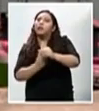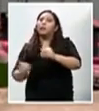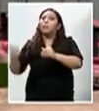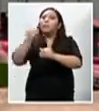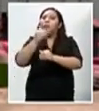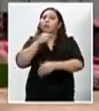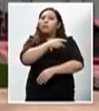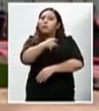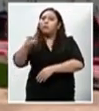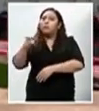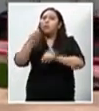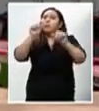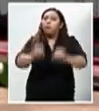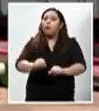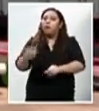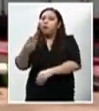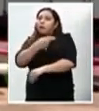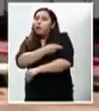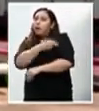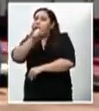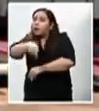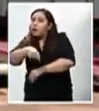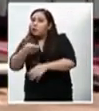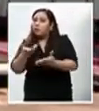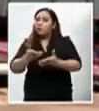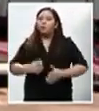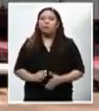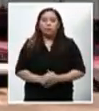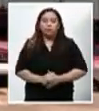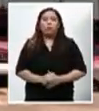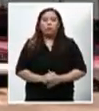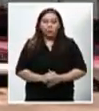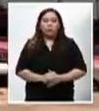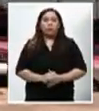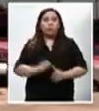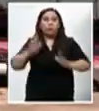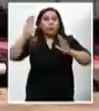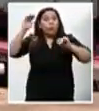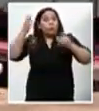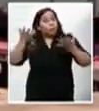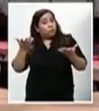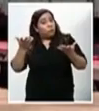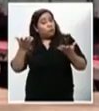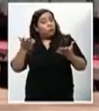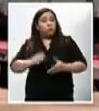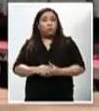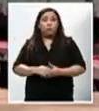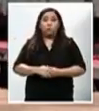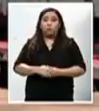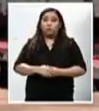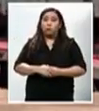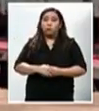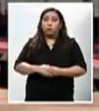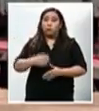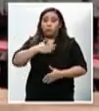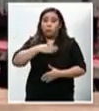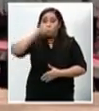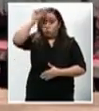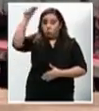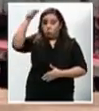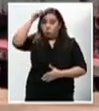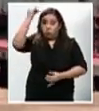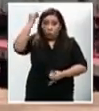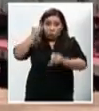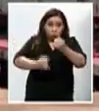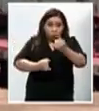que médicamente son elegibles o aptos para ser vacunados. Espero que antes de que finalice mi gobierno, tal como